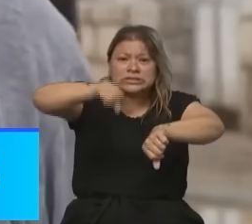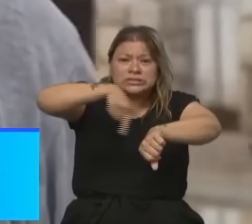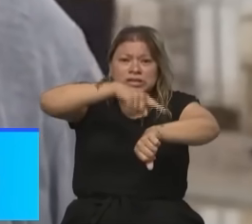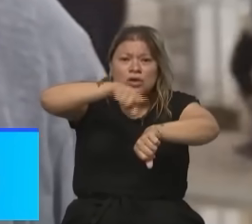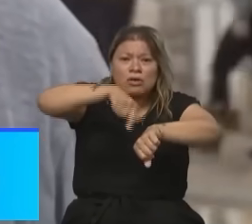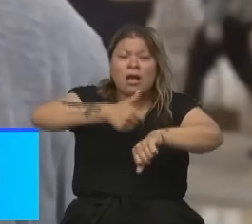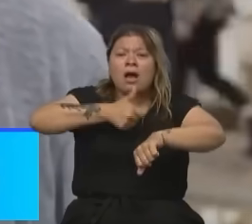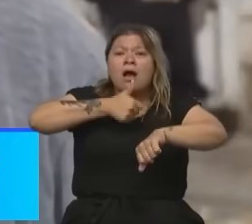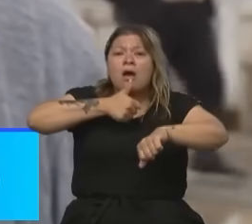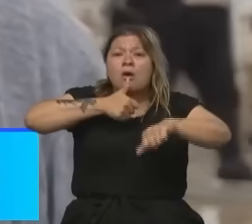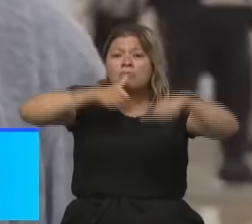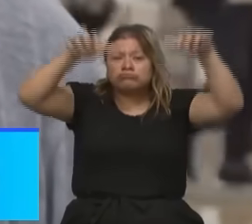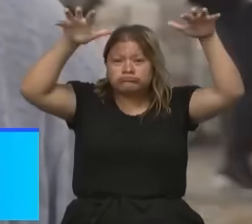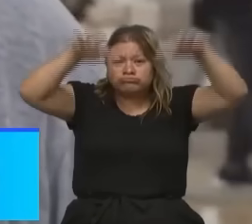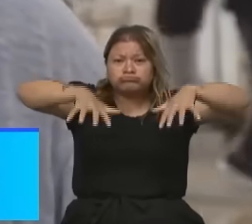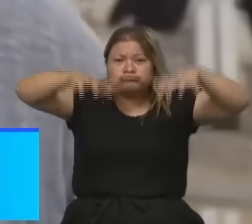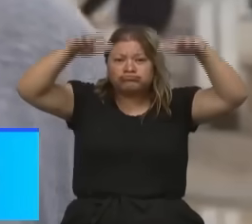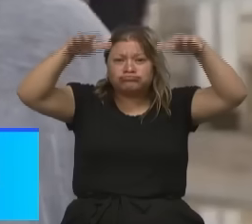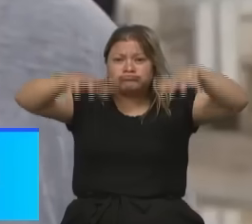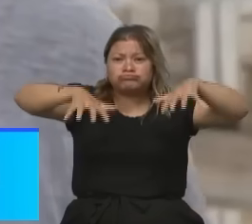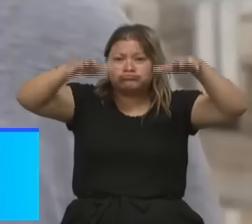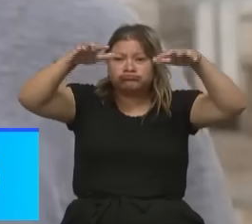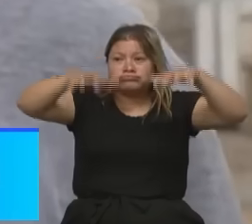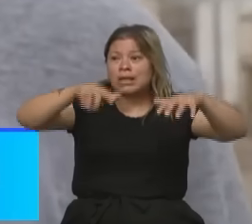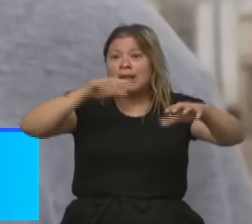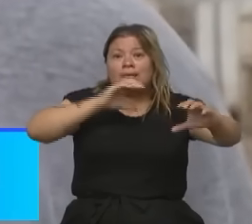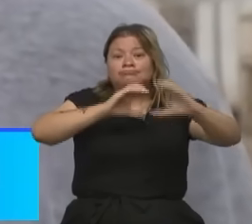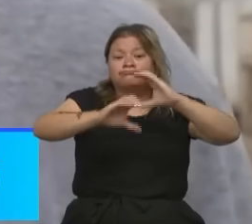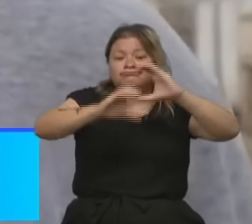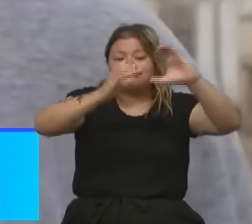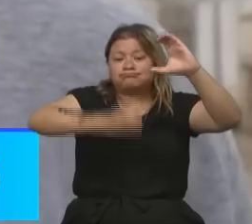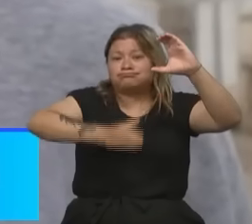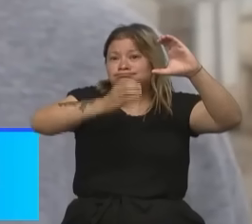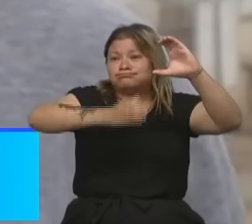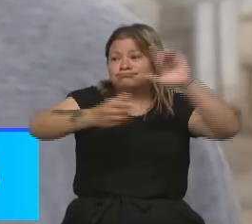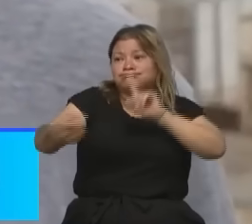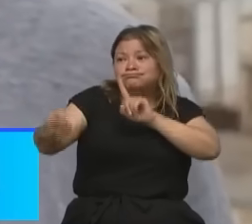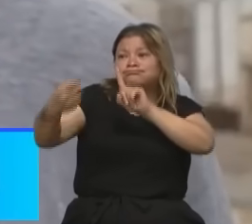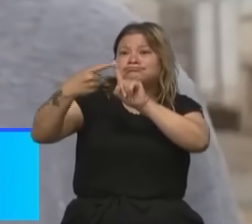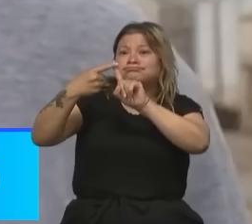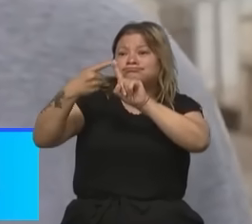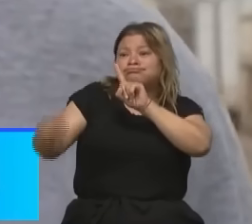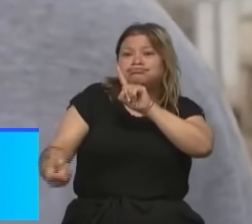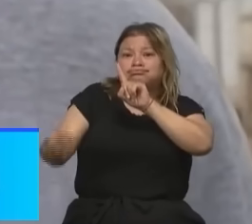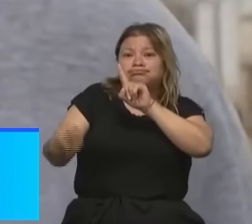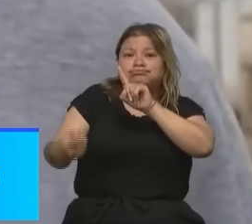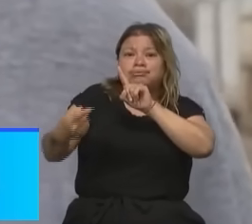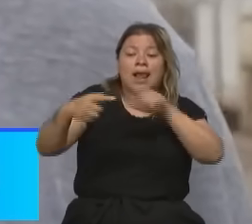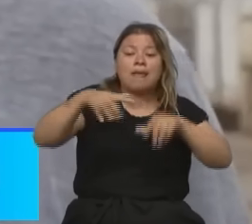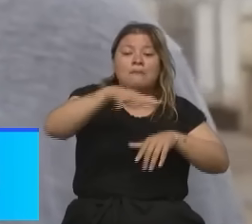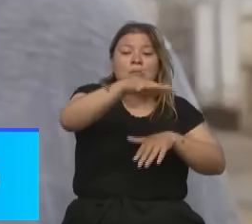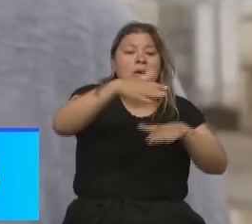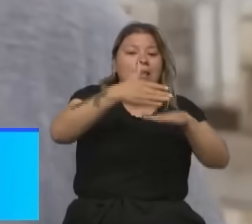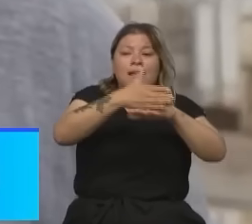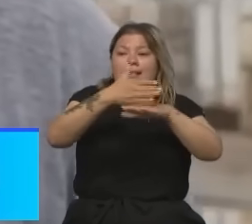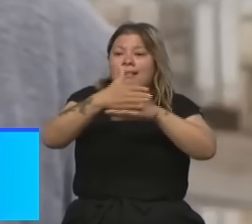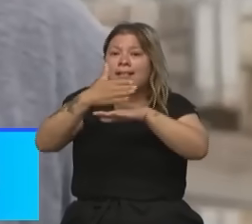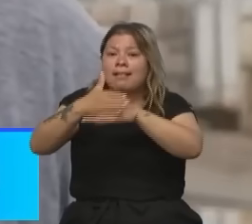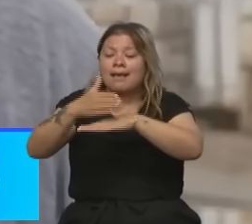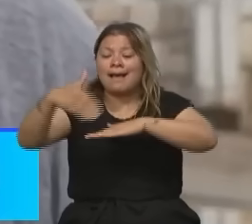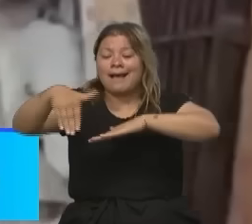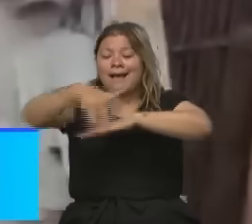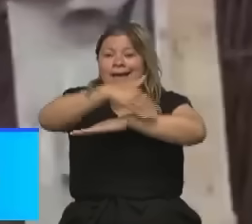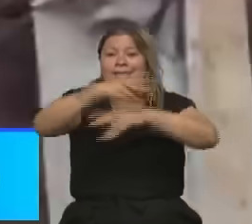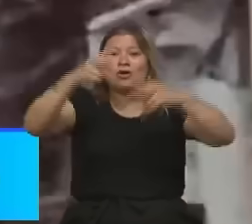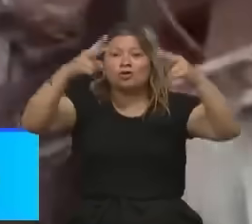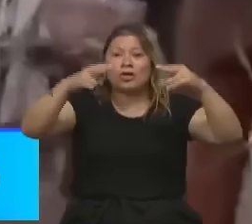el resultado es lo que ves. Estamos incomunicados, no se puede acceder a la parte del pueblo, las carreteras están todas cortadas, puentes